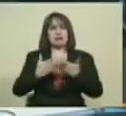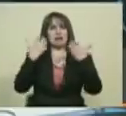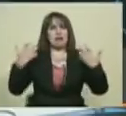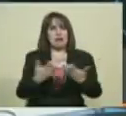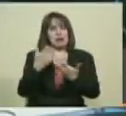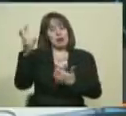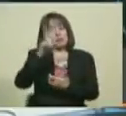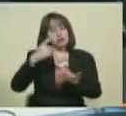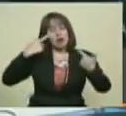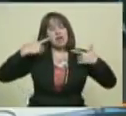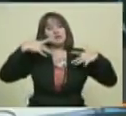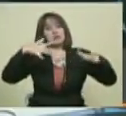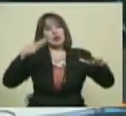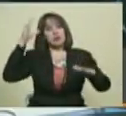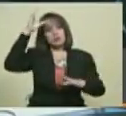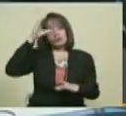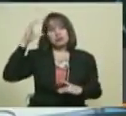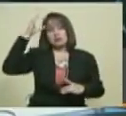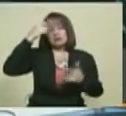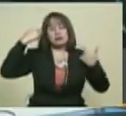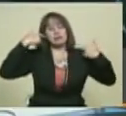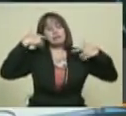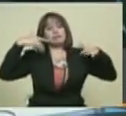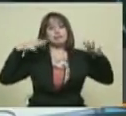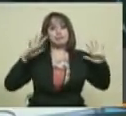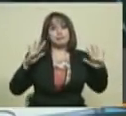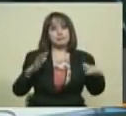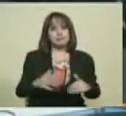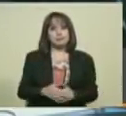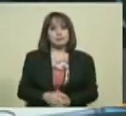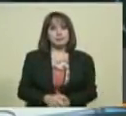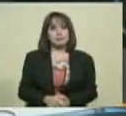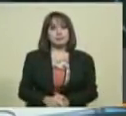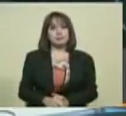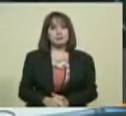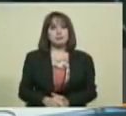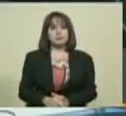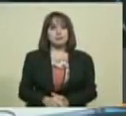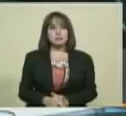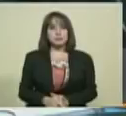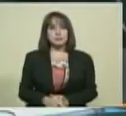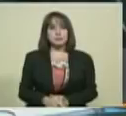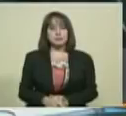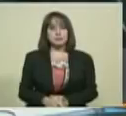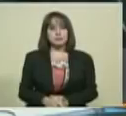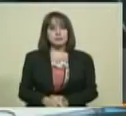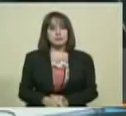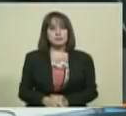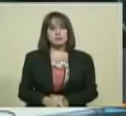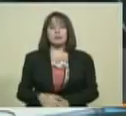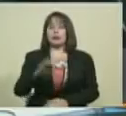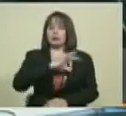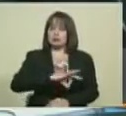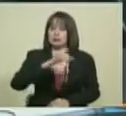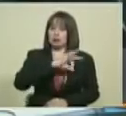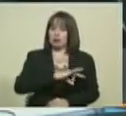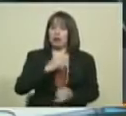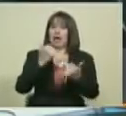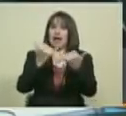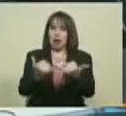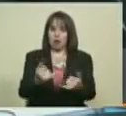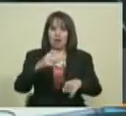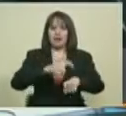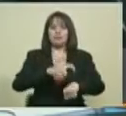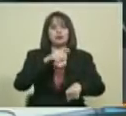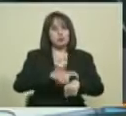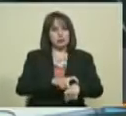Allá ustedes con sus conciencias. Este es, señores, el momento para